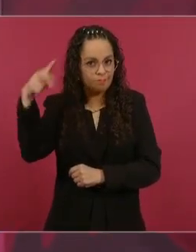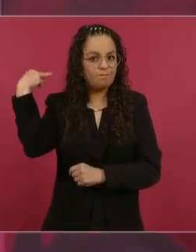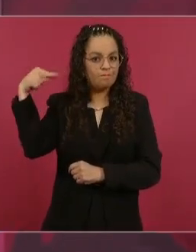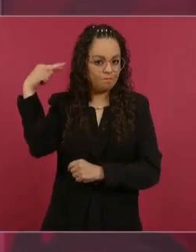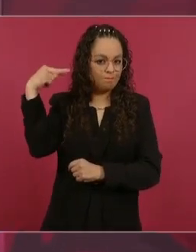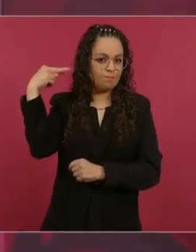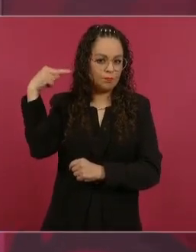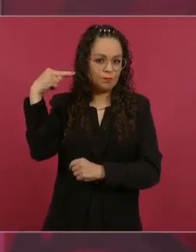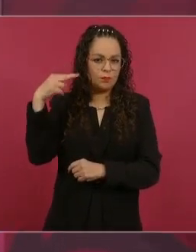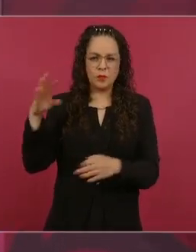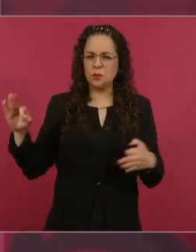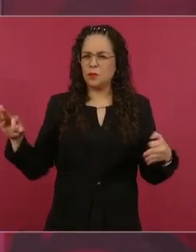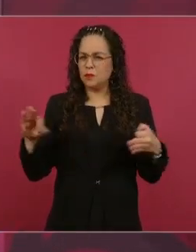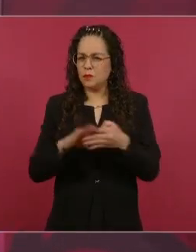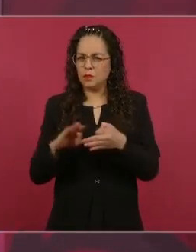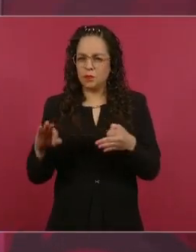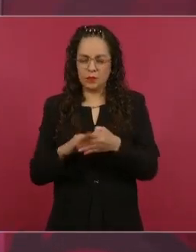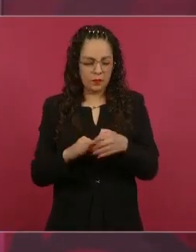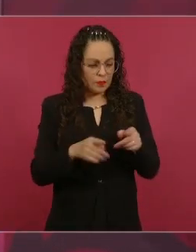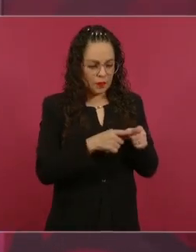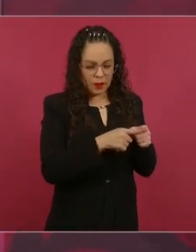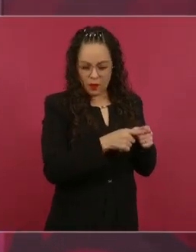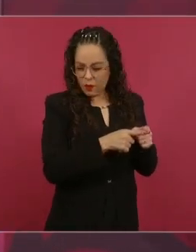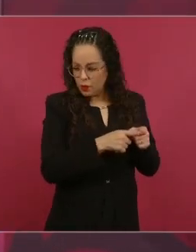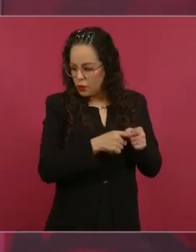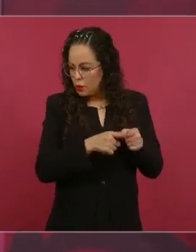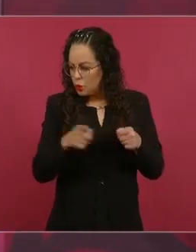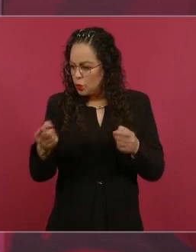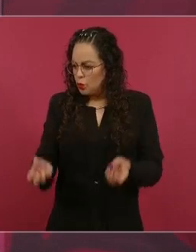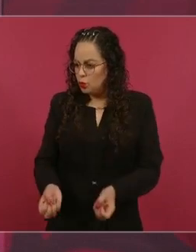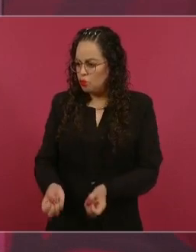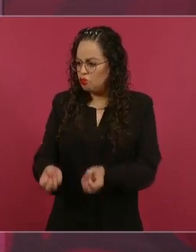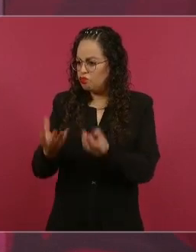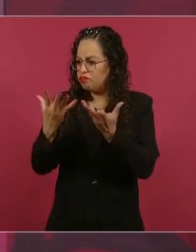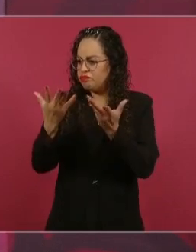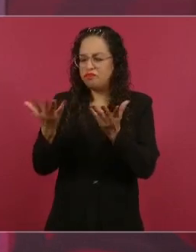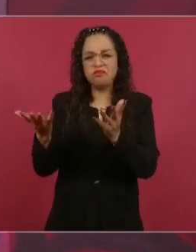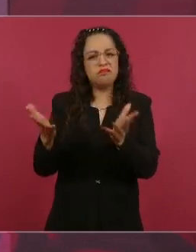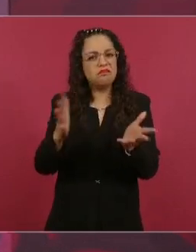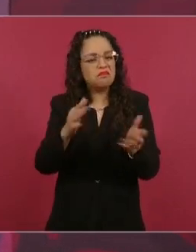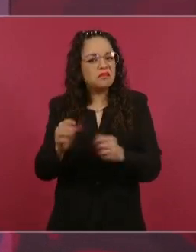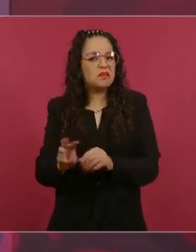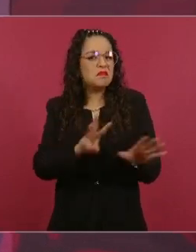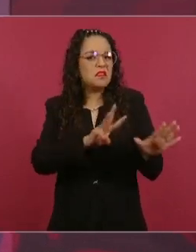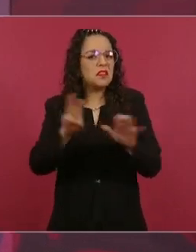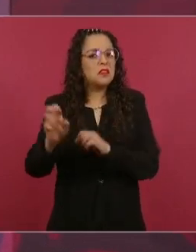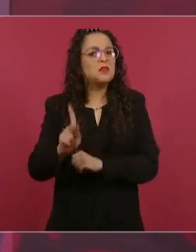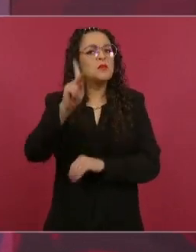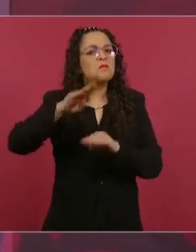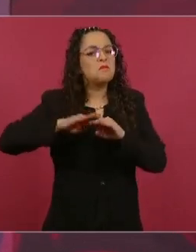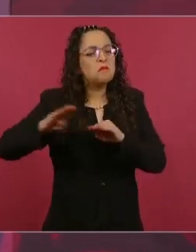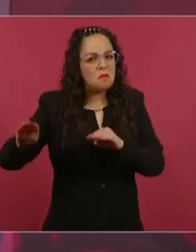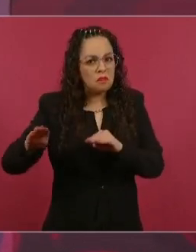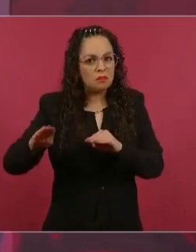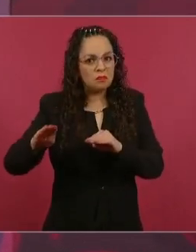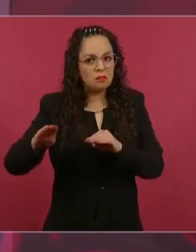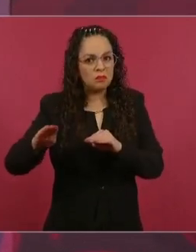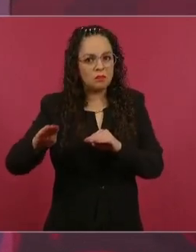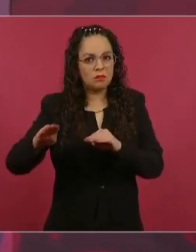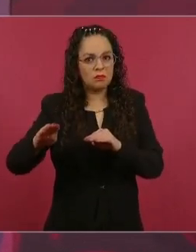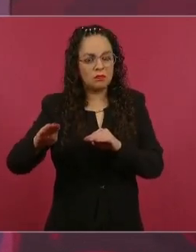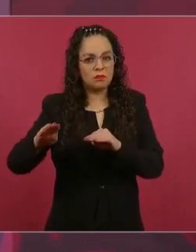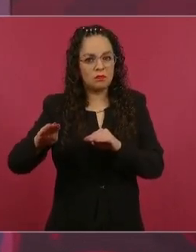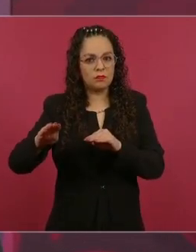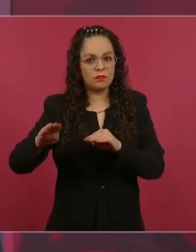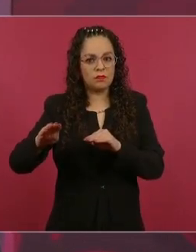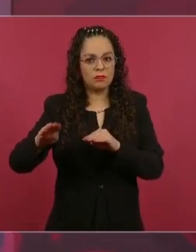Son como 300 kilómetros, más o menos. Y de Coatzacoalcos,